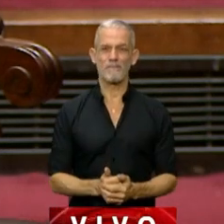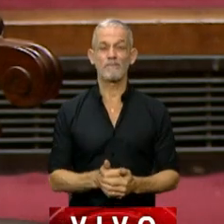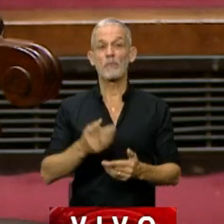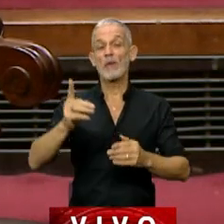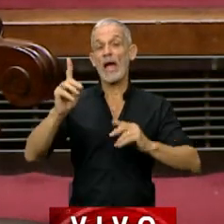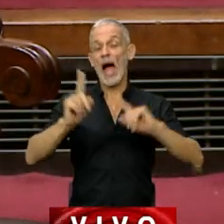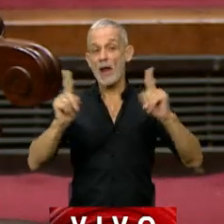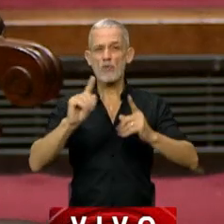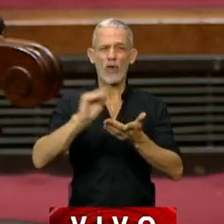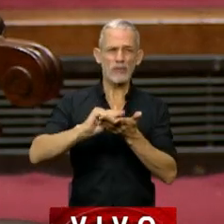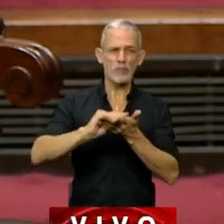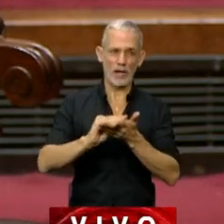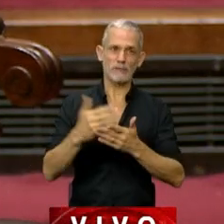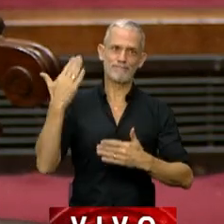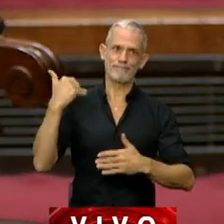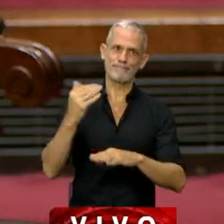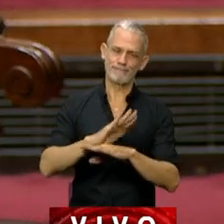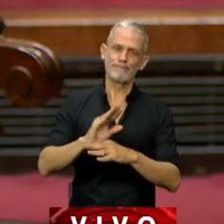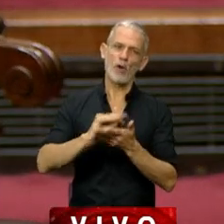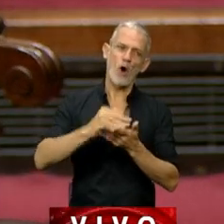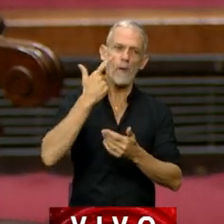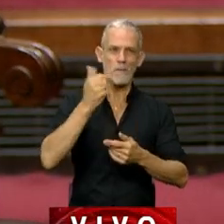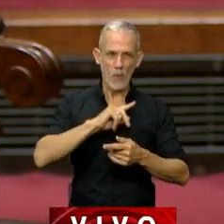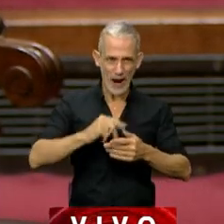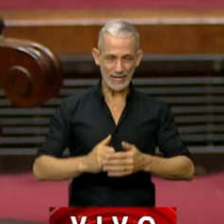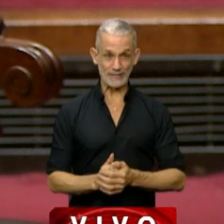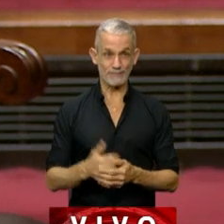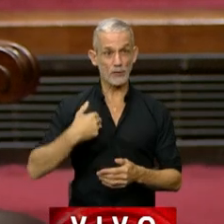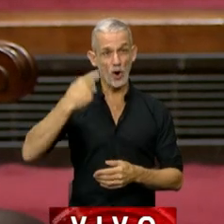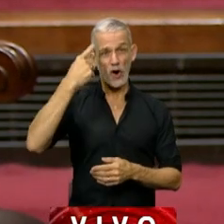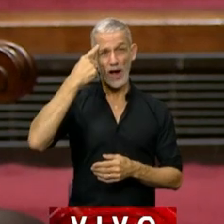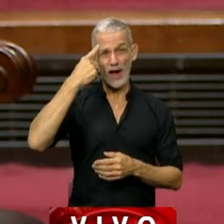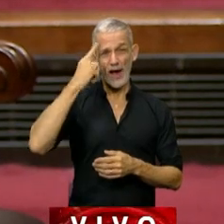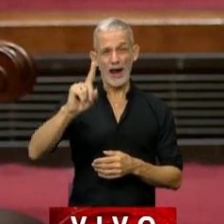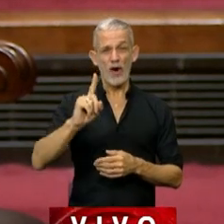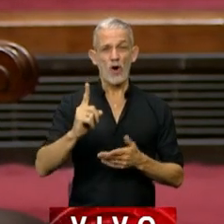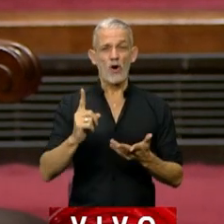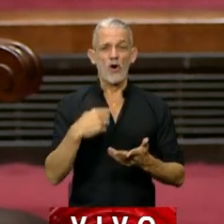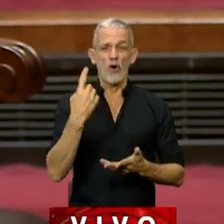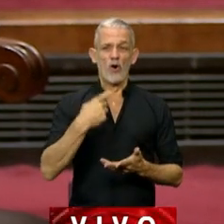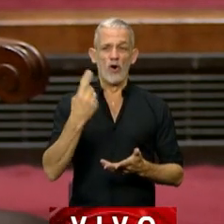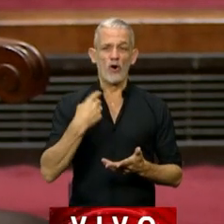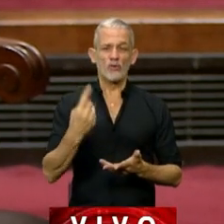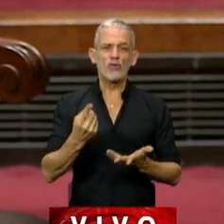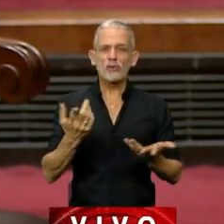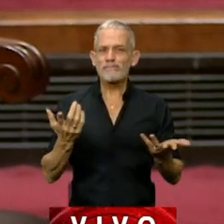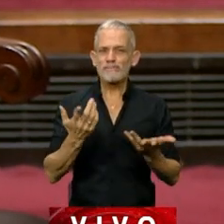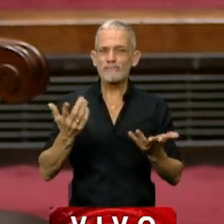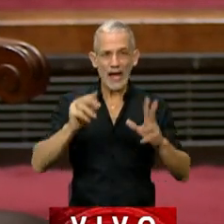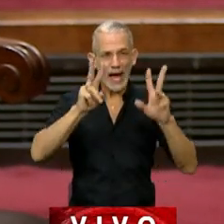de algunos diputados preopinantes o diputadas, creo que hemos tratado